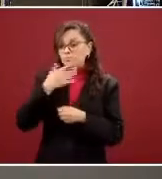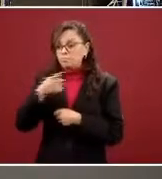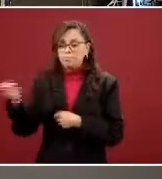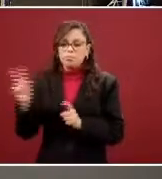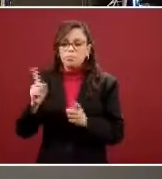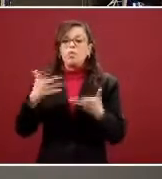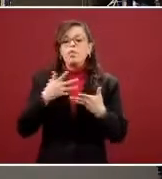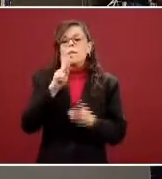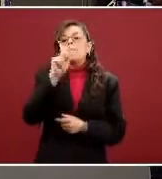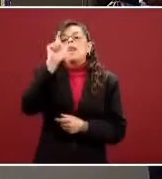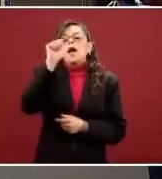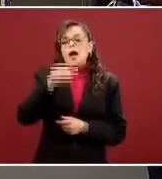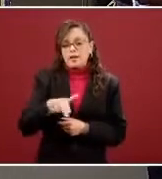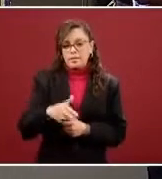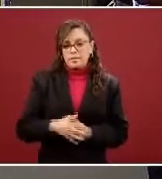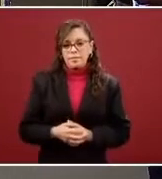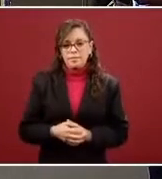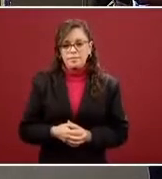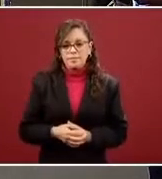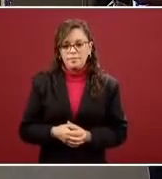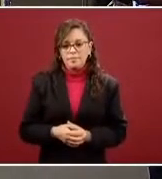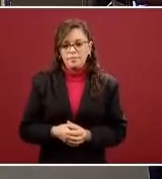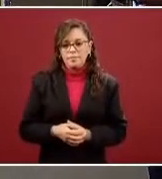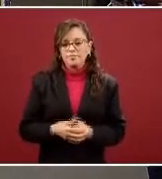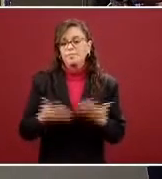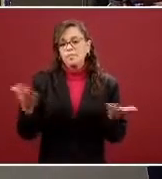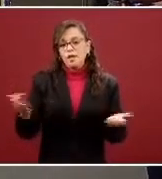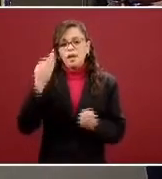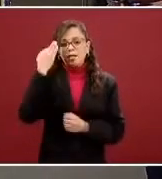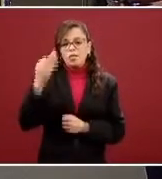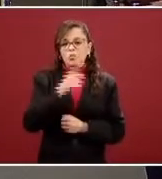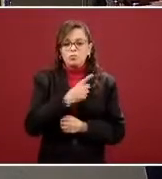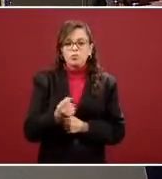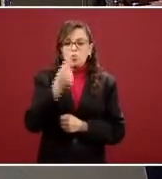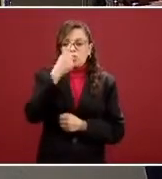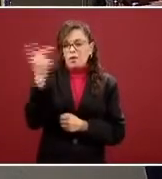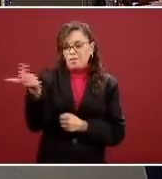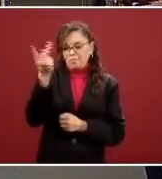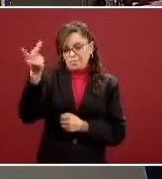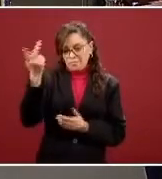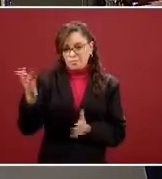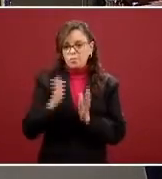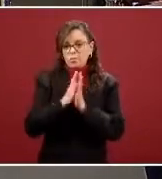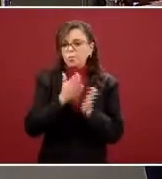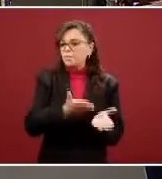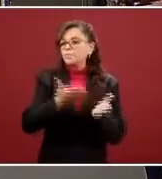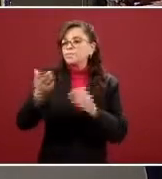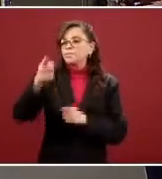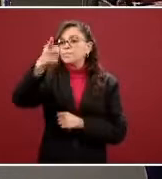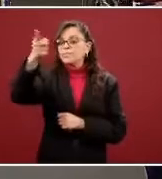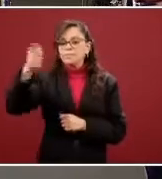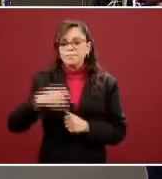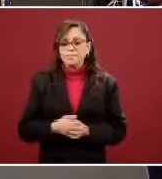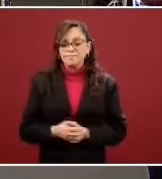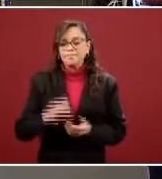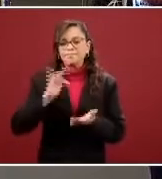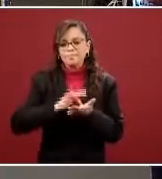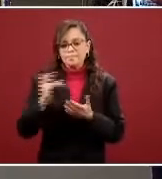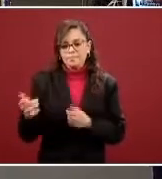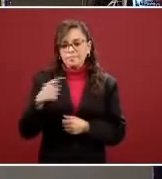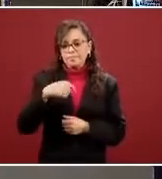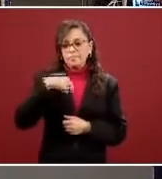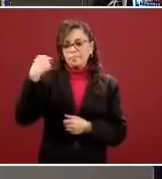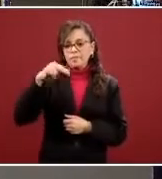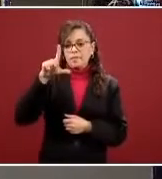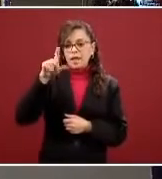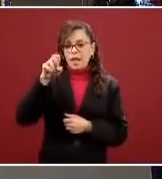Bien, nos dicen que nos queda tiempo solo para una última pregunta. Pasaríamos de este lado, por favor. Gracias. Mi nombre es Carrie Khan, trabajo